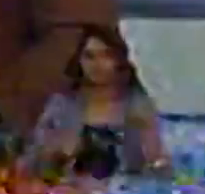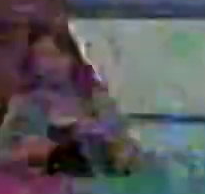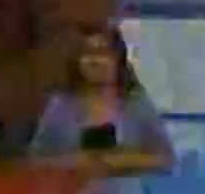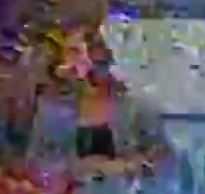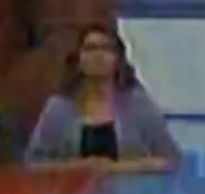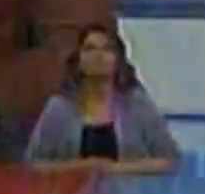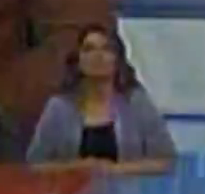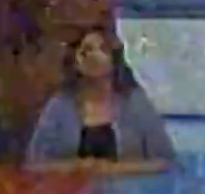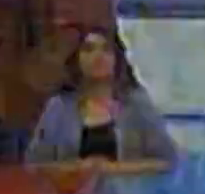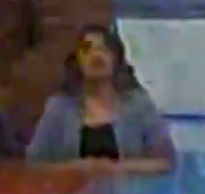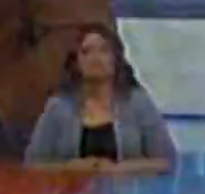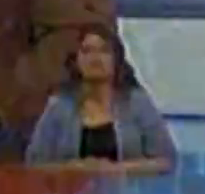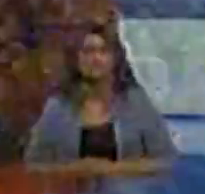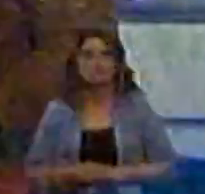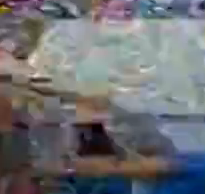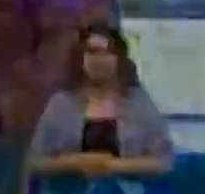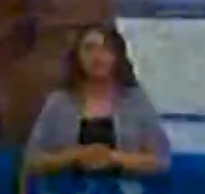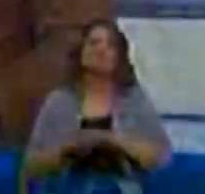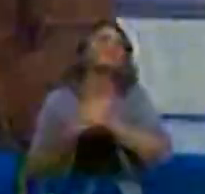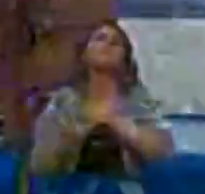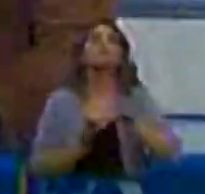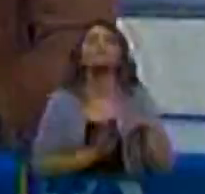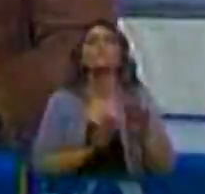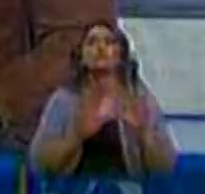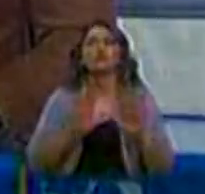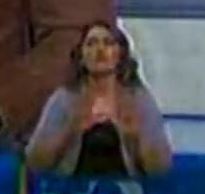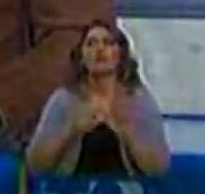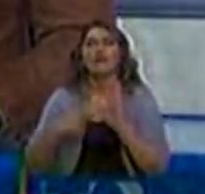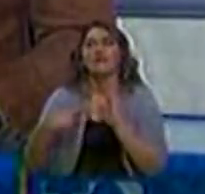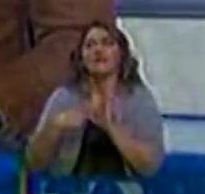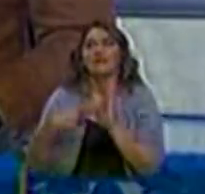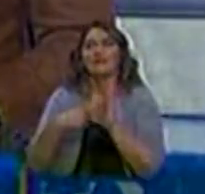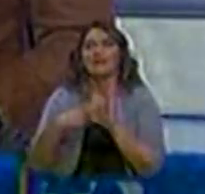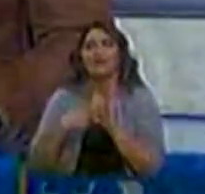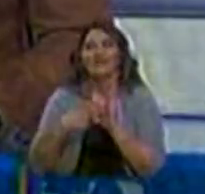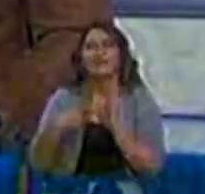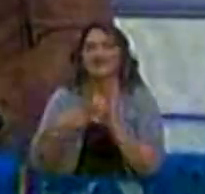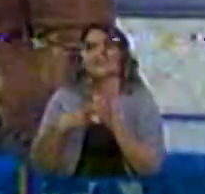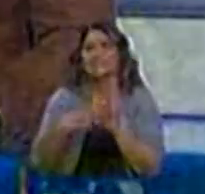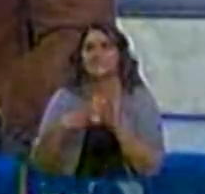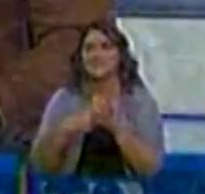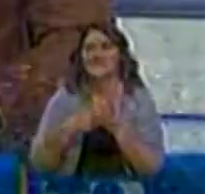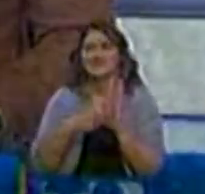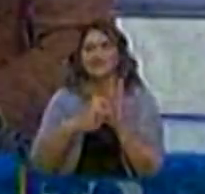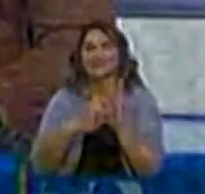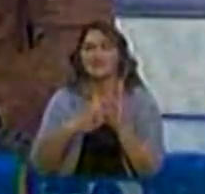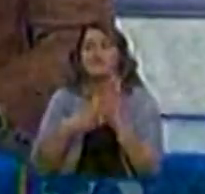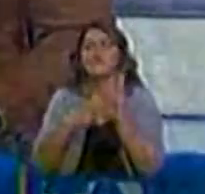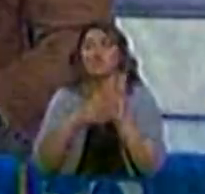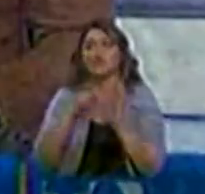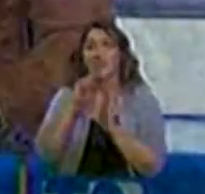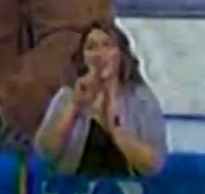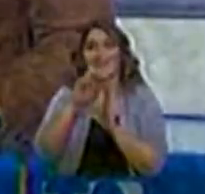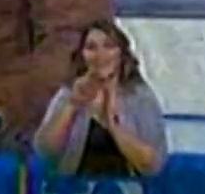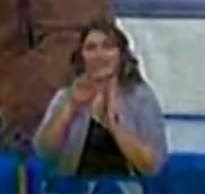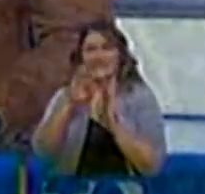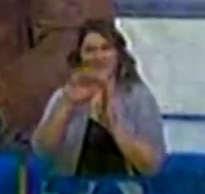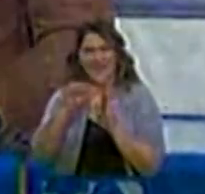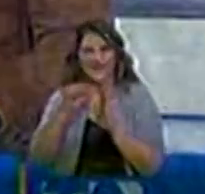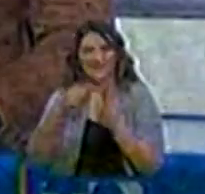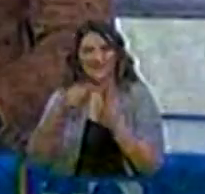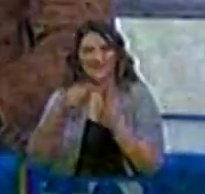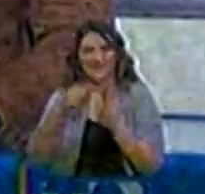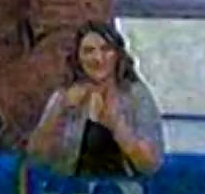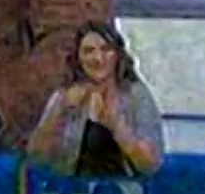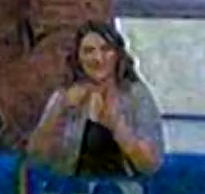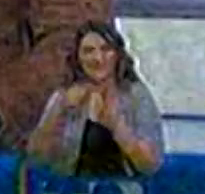Y empezó a correr el plazo final para la declaración del impuesto a la renta de los microempresarios. El Servicio de Rentas Internas puso en marcha el